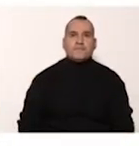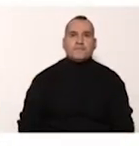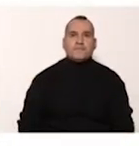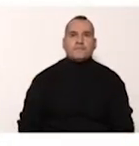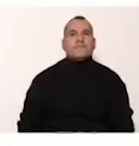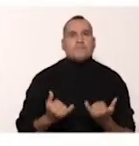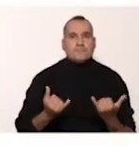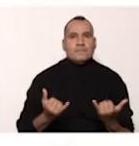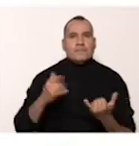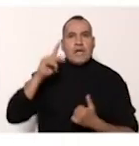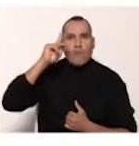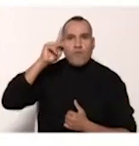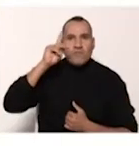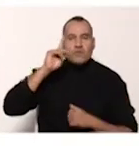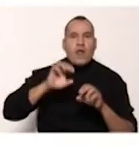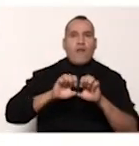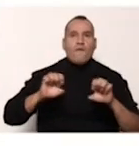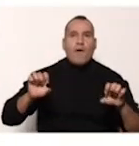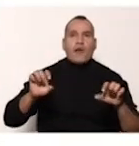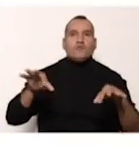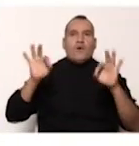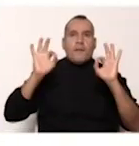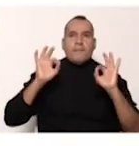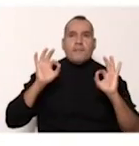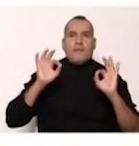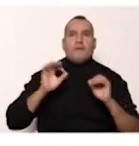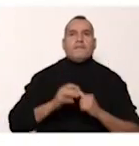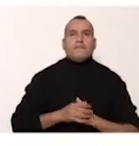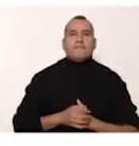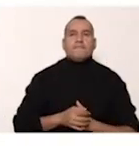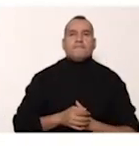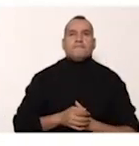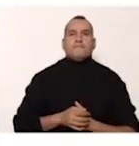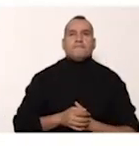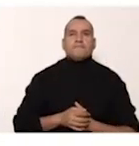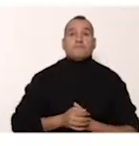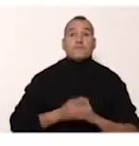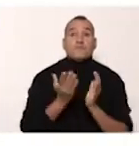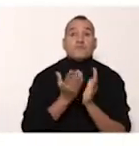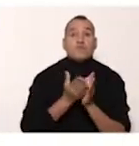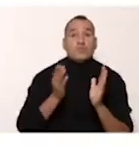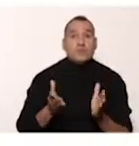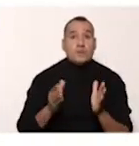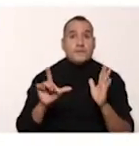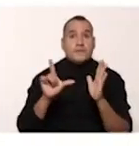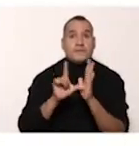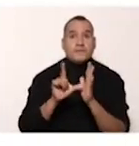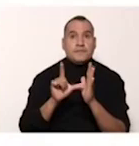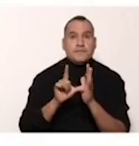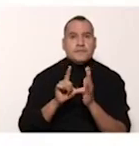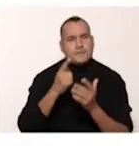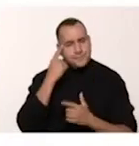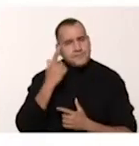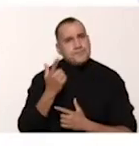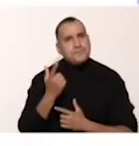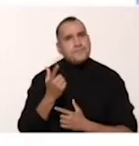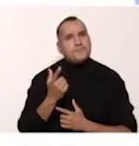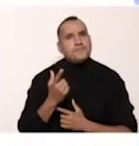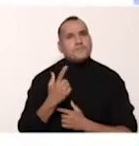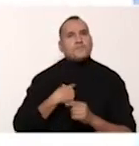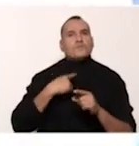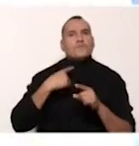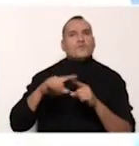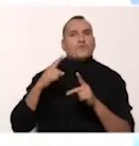acompaña Sarina Herrera, profesora de Educación Especial. Los estudiantes de media, como ya lo hemos mencionado en